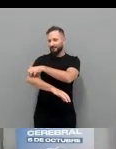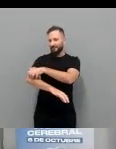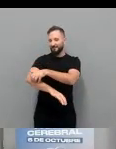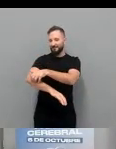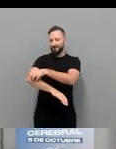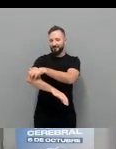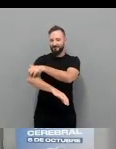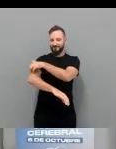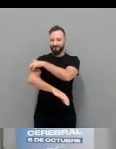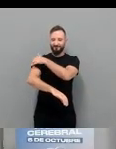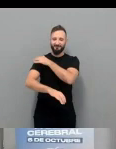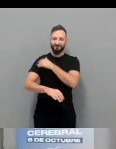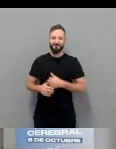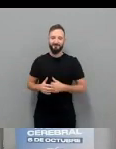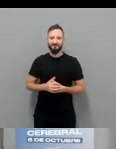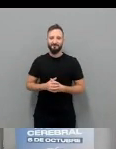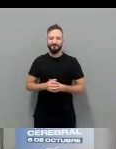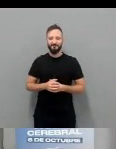¡Uy!